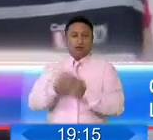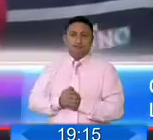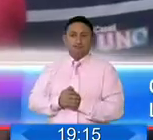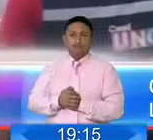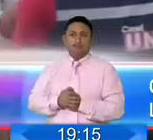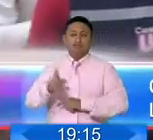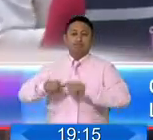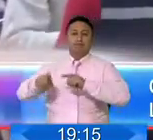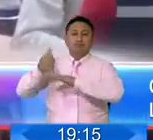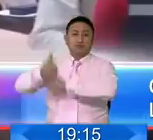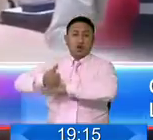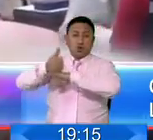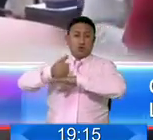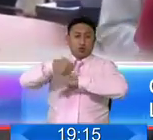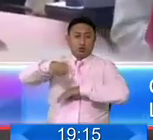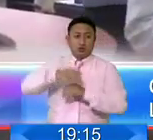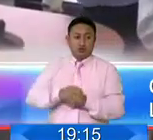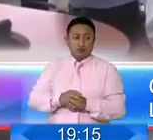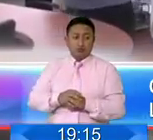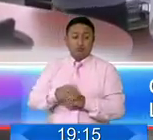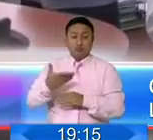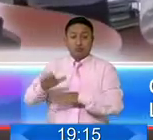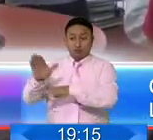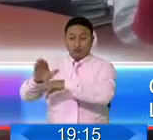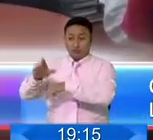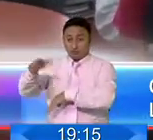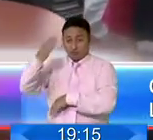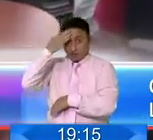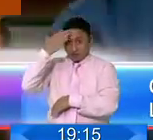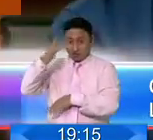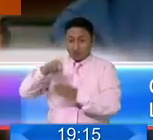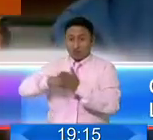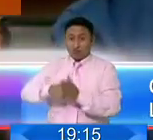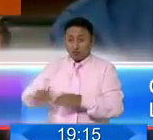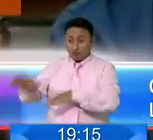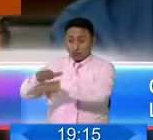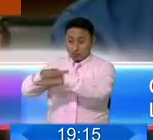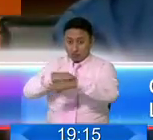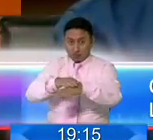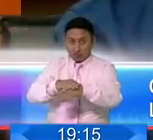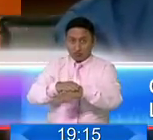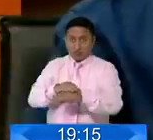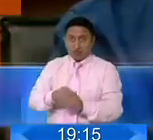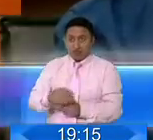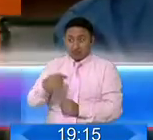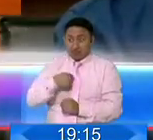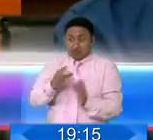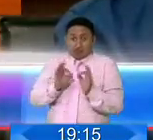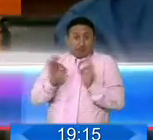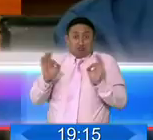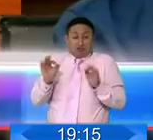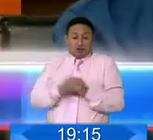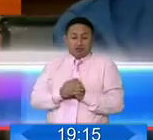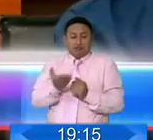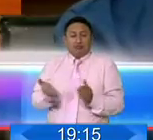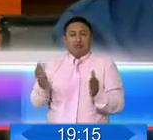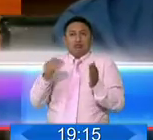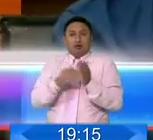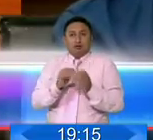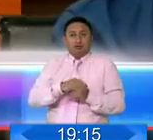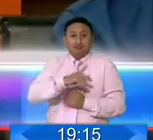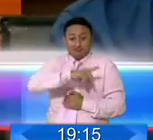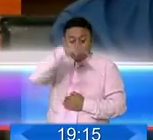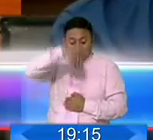no tendrían conocimiento de ninguna notificación de Contraloría. No nos ha llegado. No sé, le vuelvo a decir, aquí